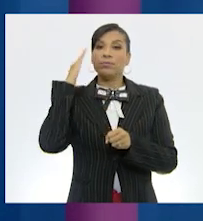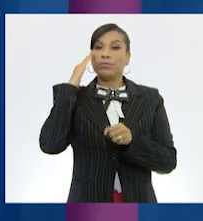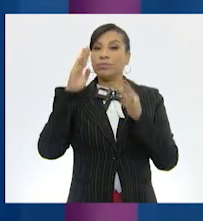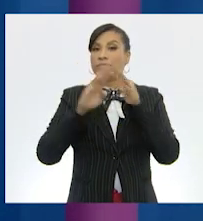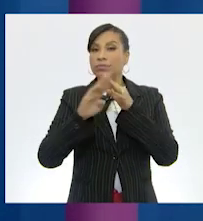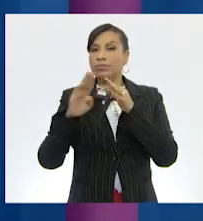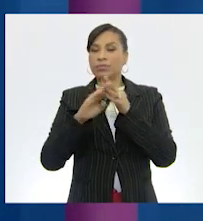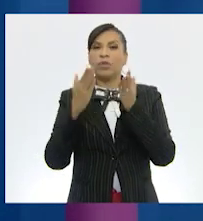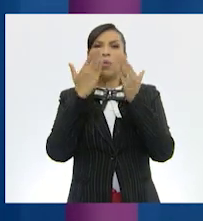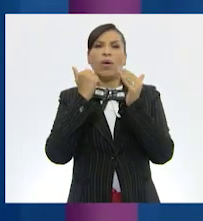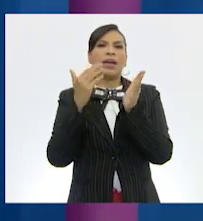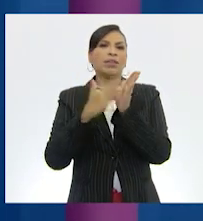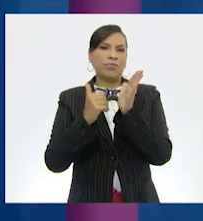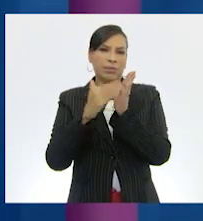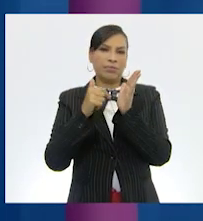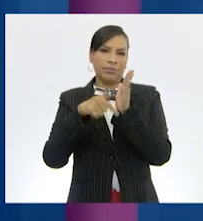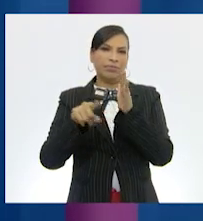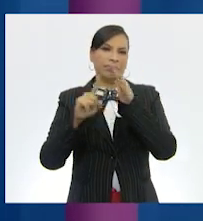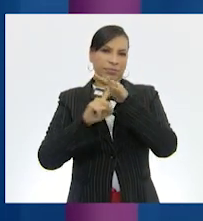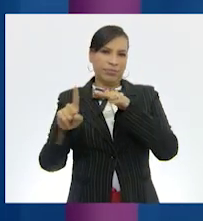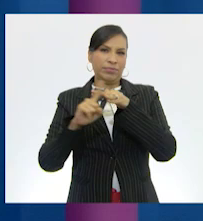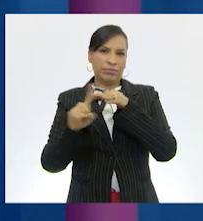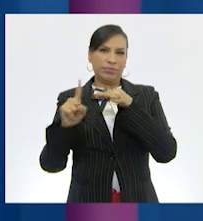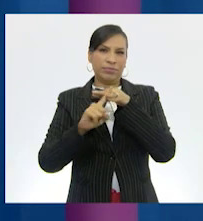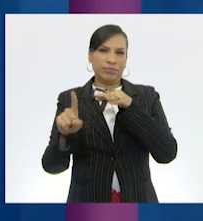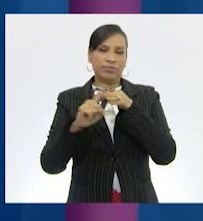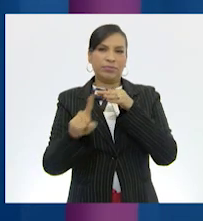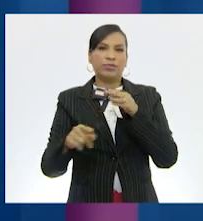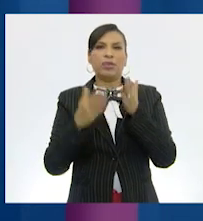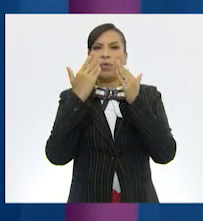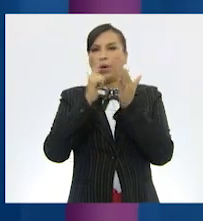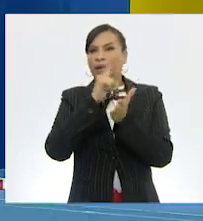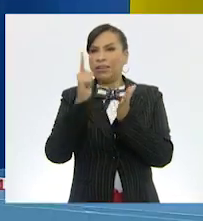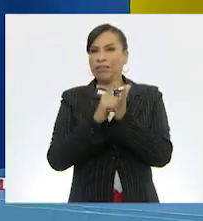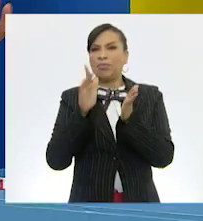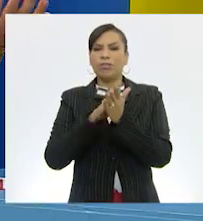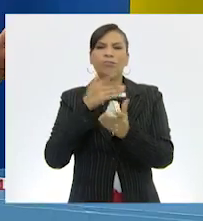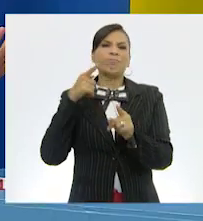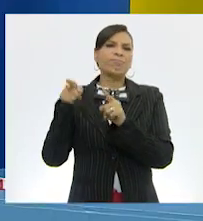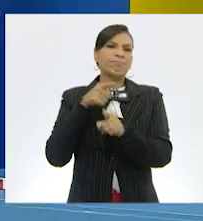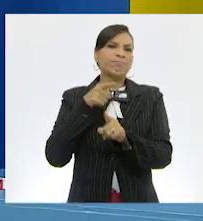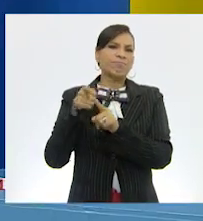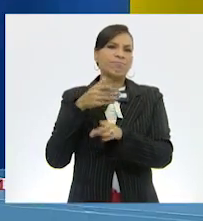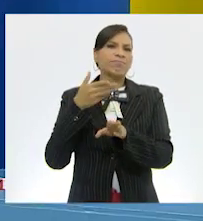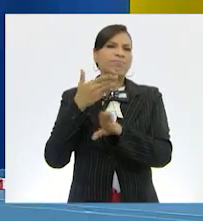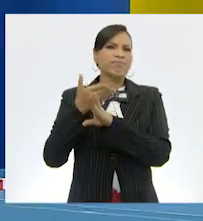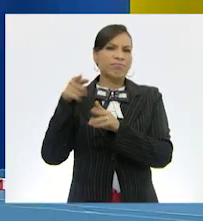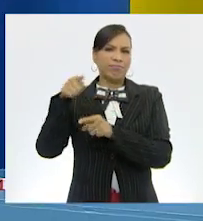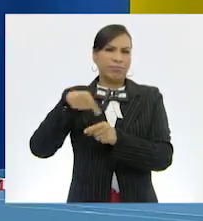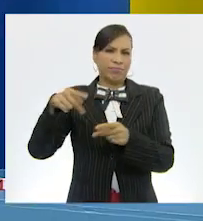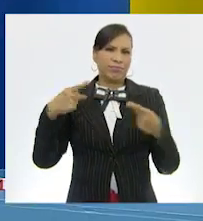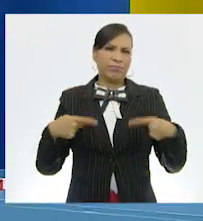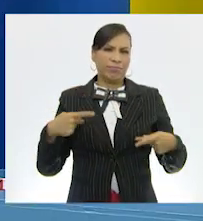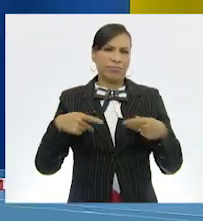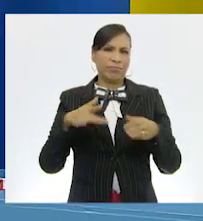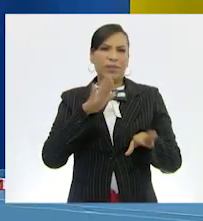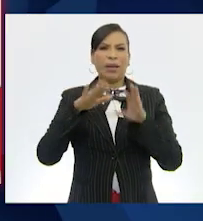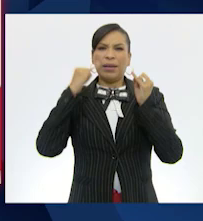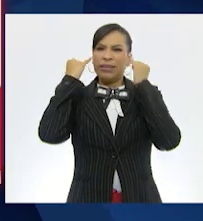migrantes ilegales, pues existen muchos prejuicios en torno a ellos. Así sucede, María. Por